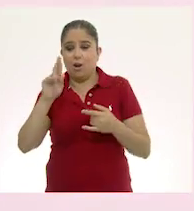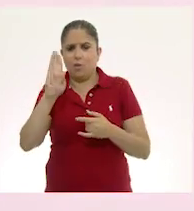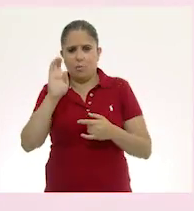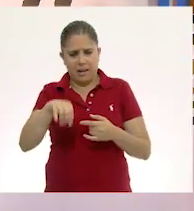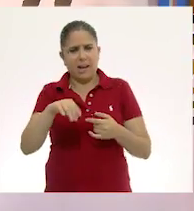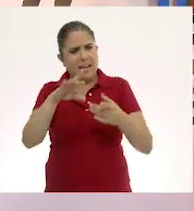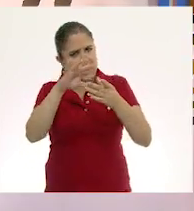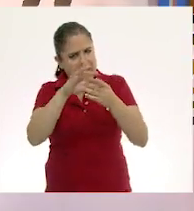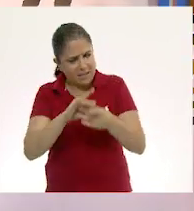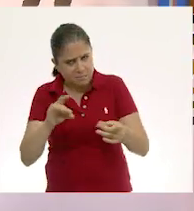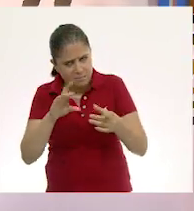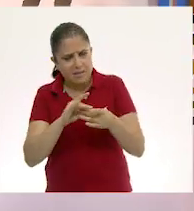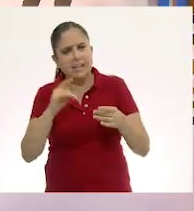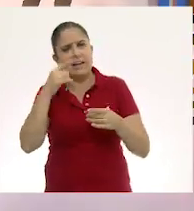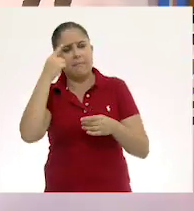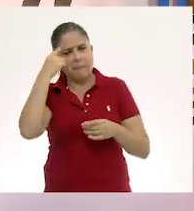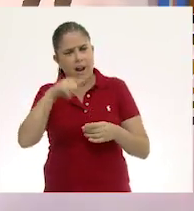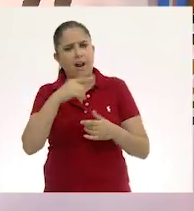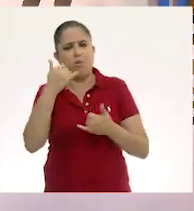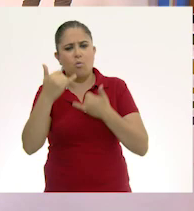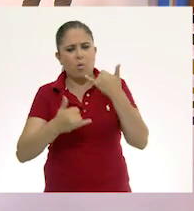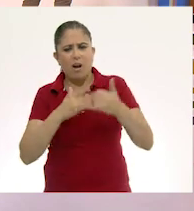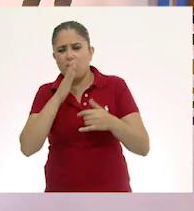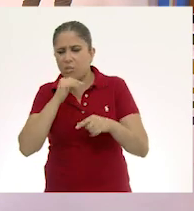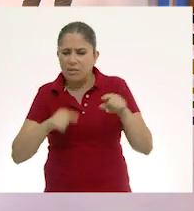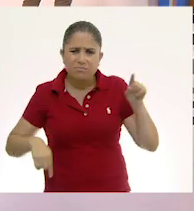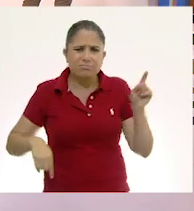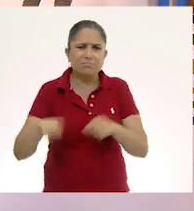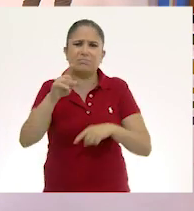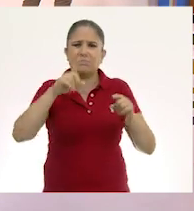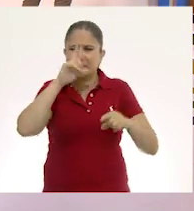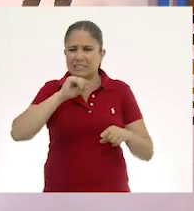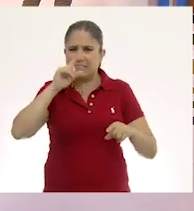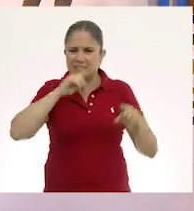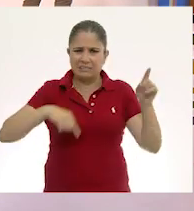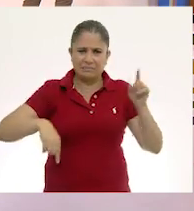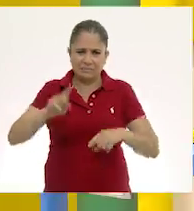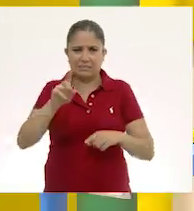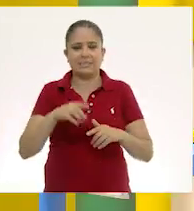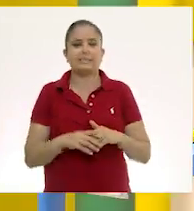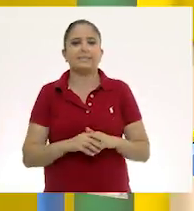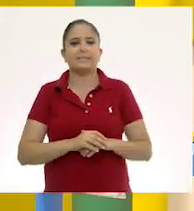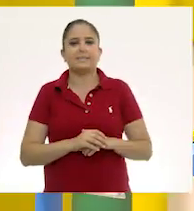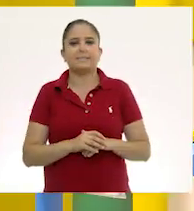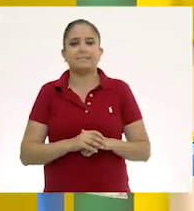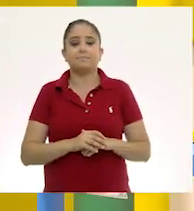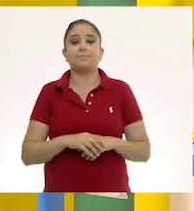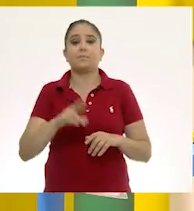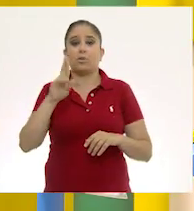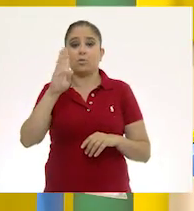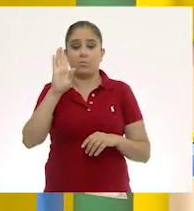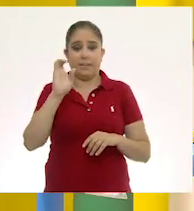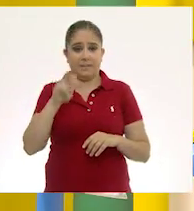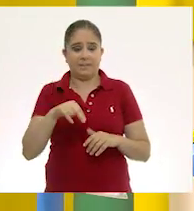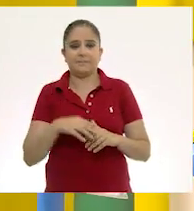Rubén explica claramente que él no puede patear la pelota. Rubén